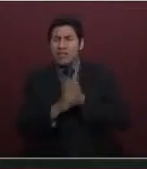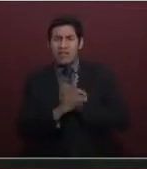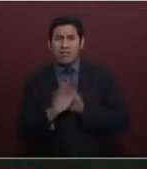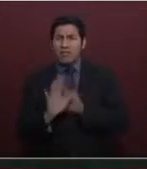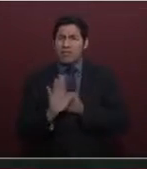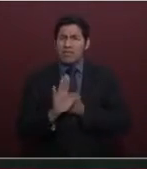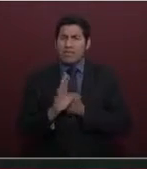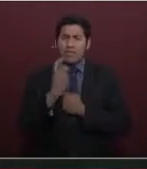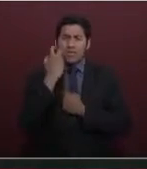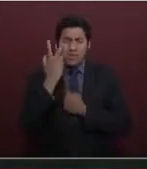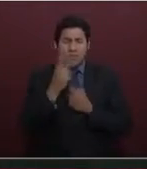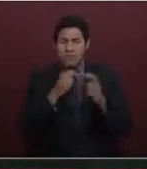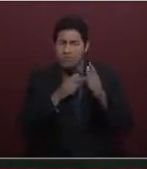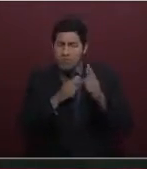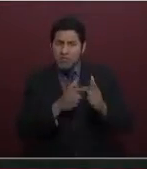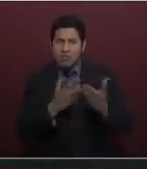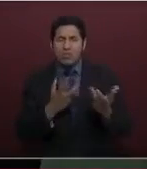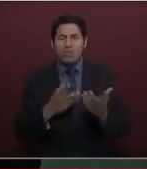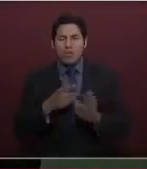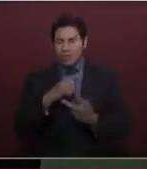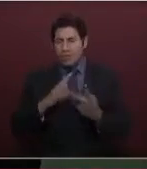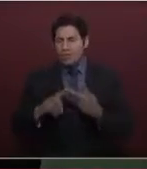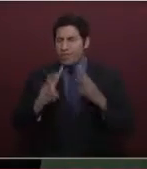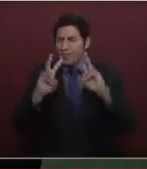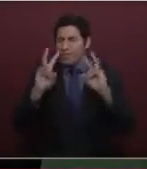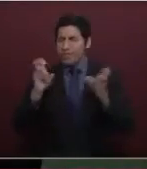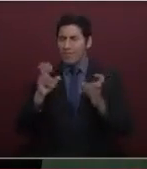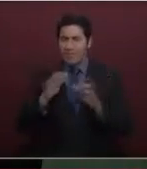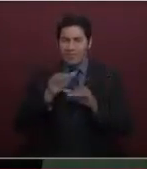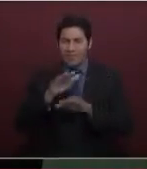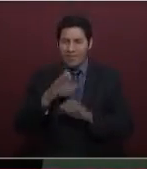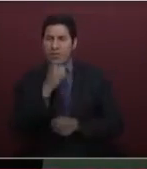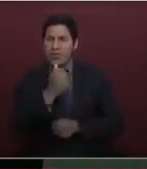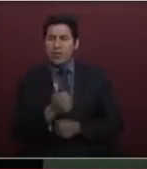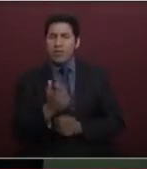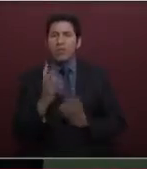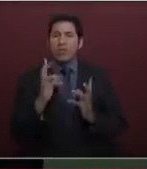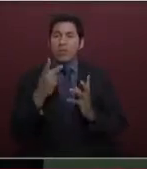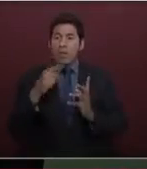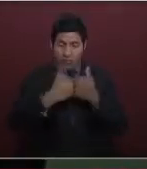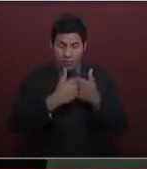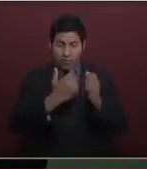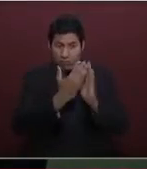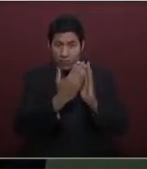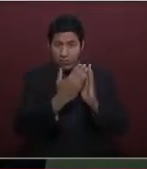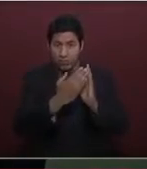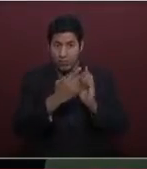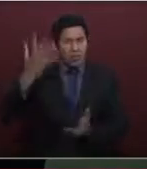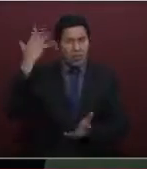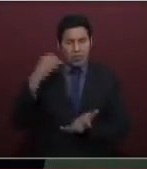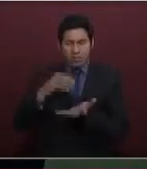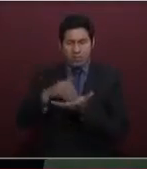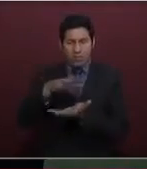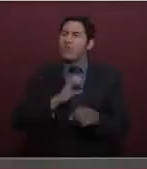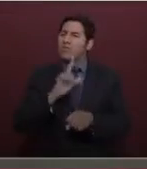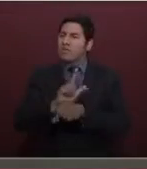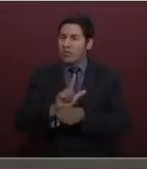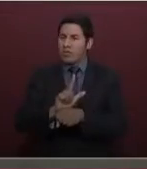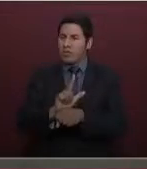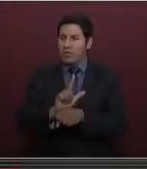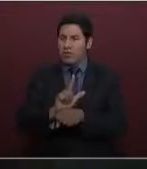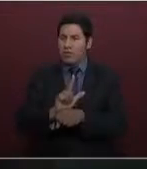acerca de la gasolina aquí en toda la frontera se está aplicando un programa especial